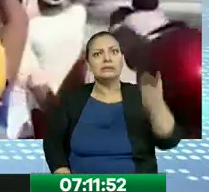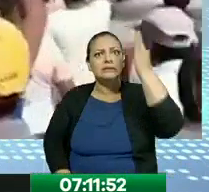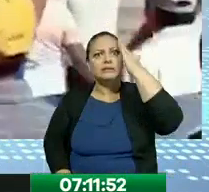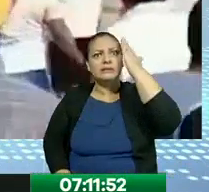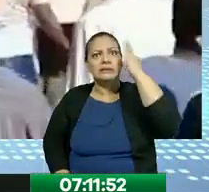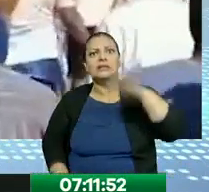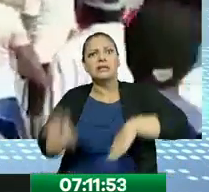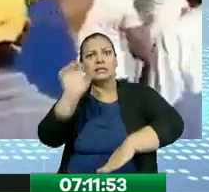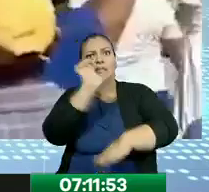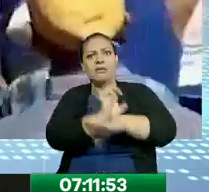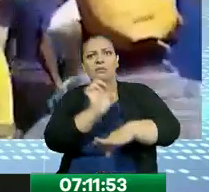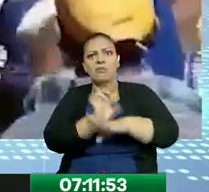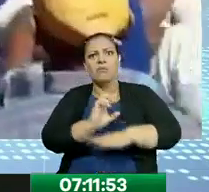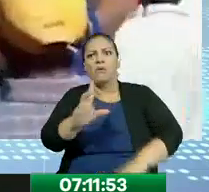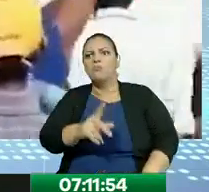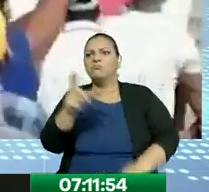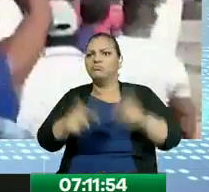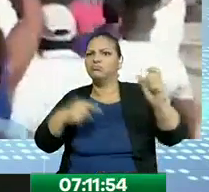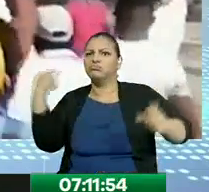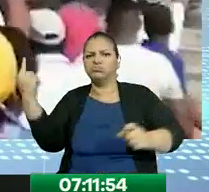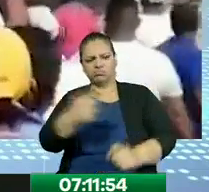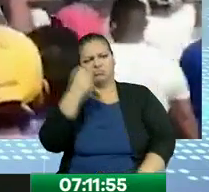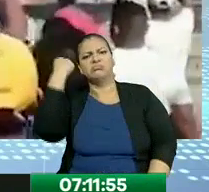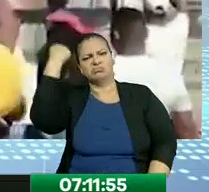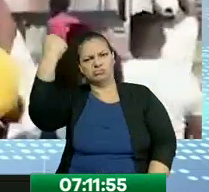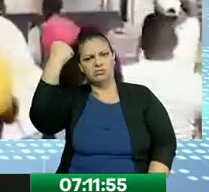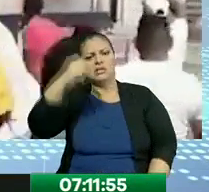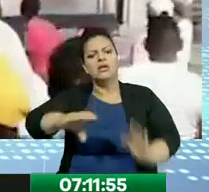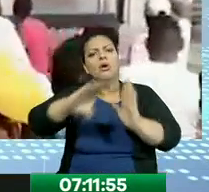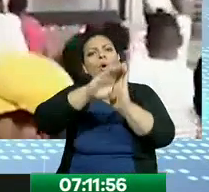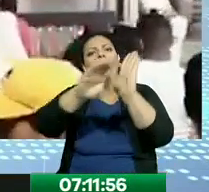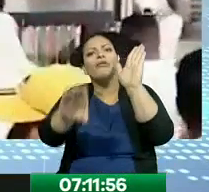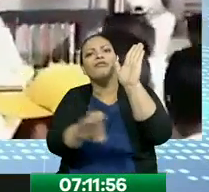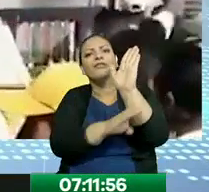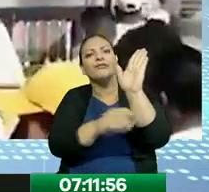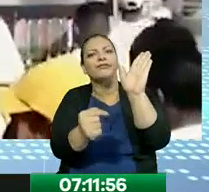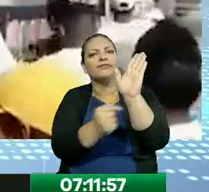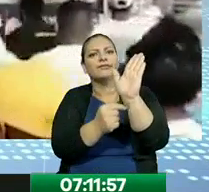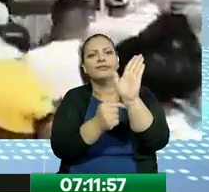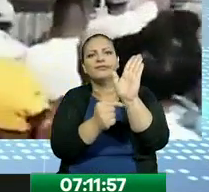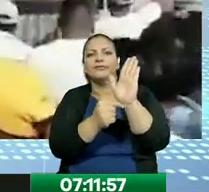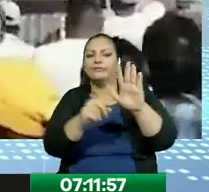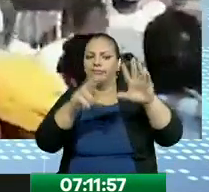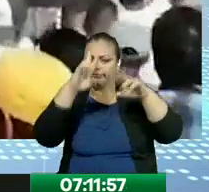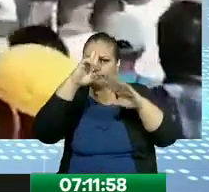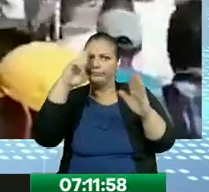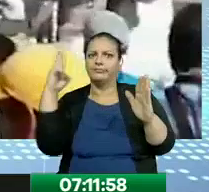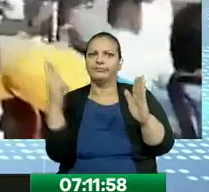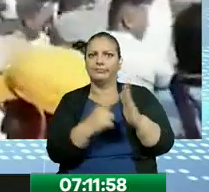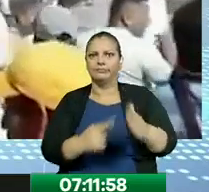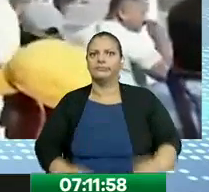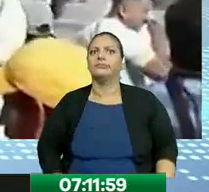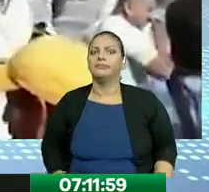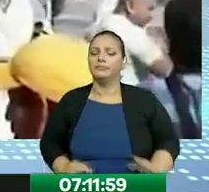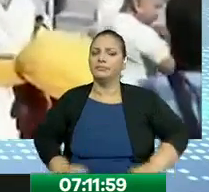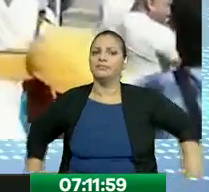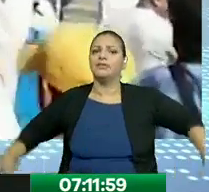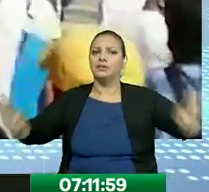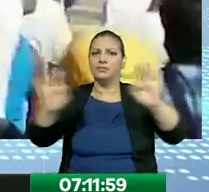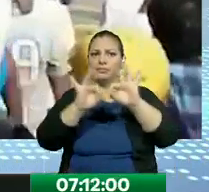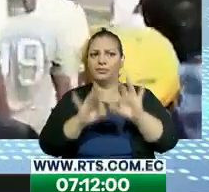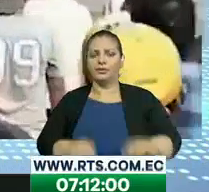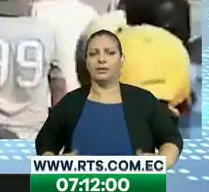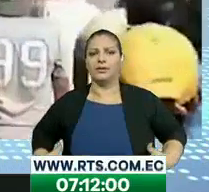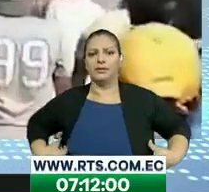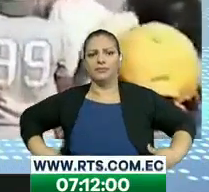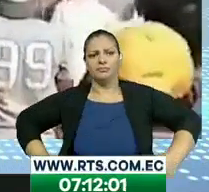por las normas de la Constitución de la República del Ecuador. Es decir, no es que Ecuador, ¿verdad?, está